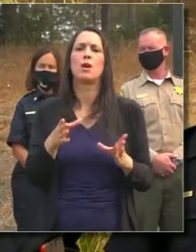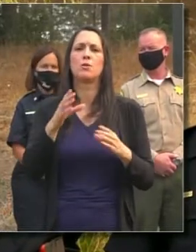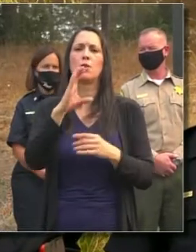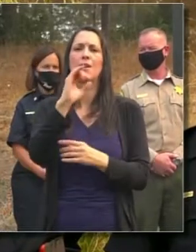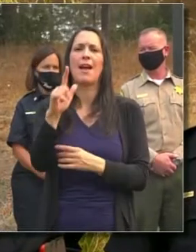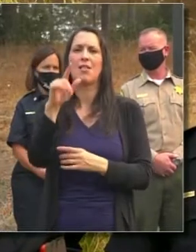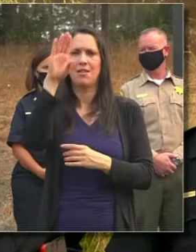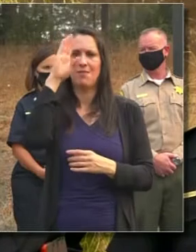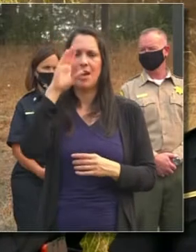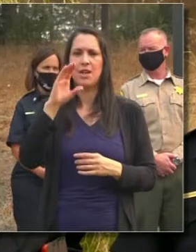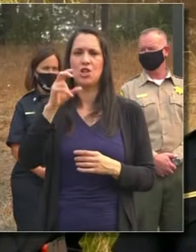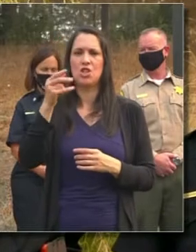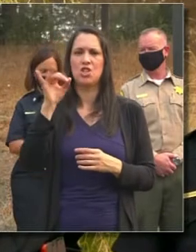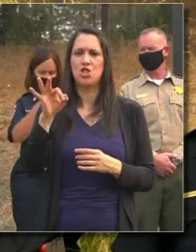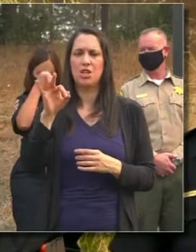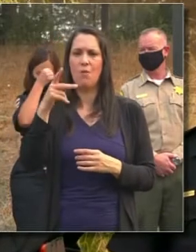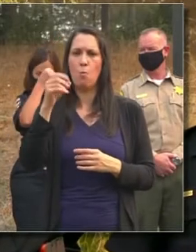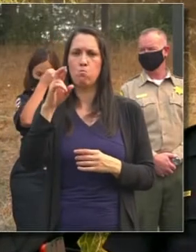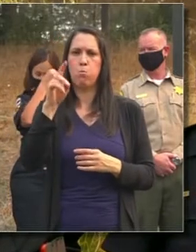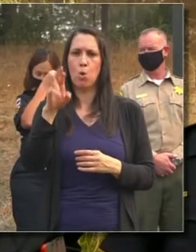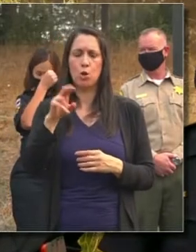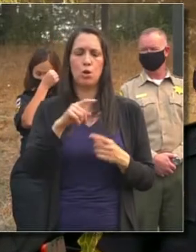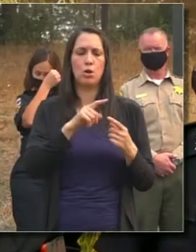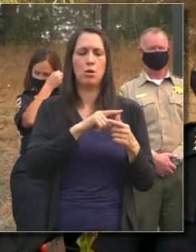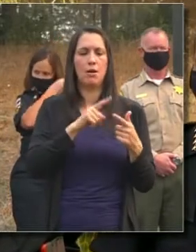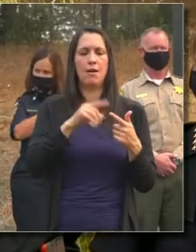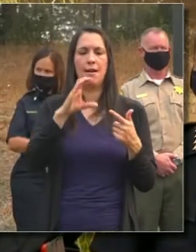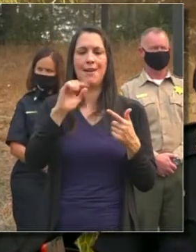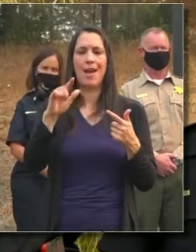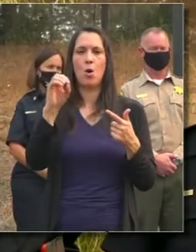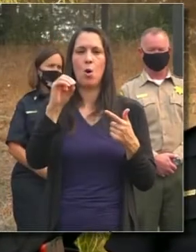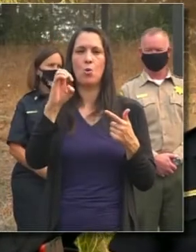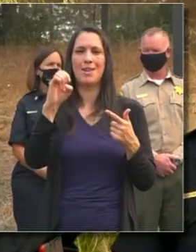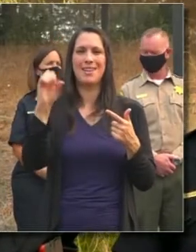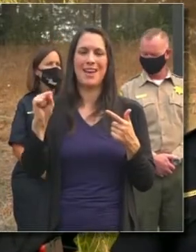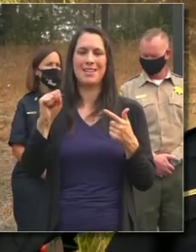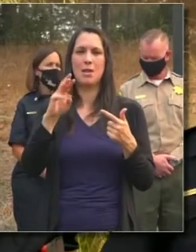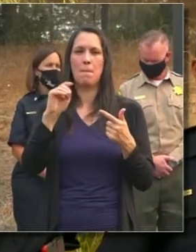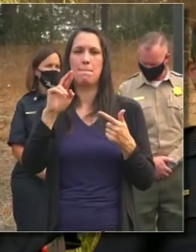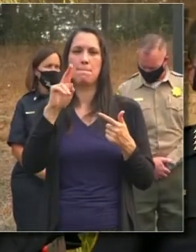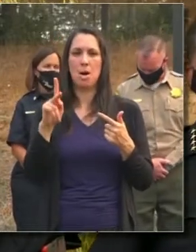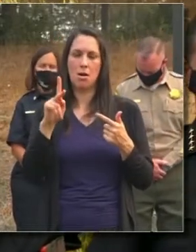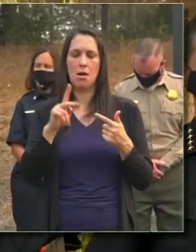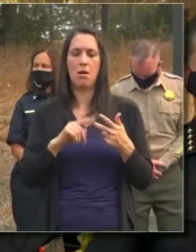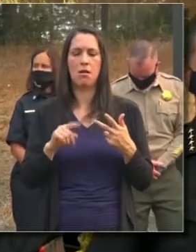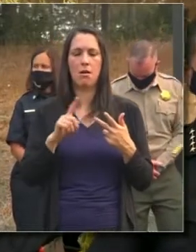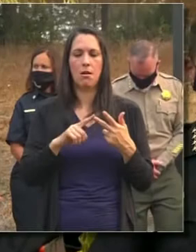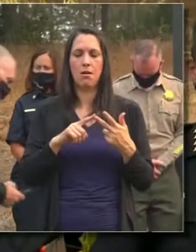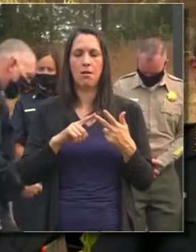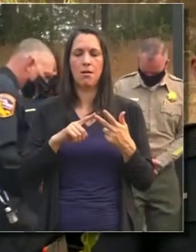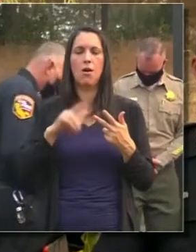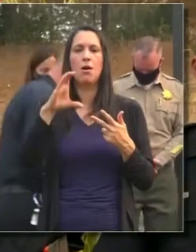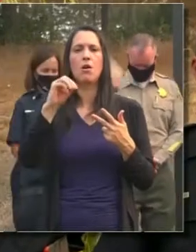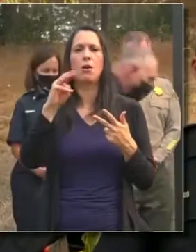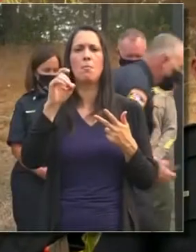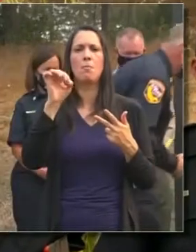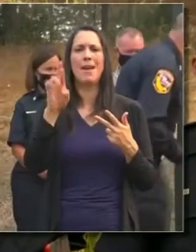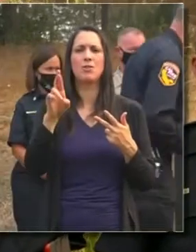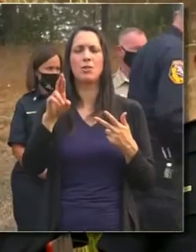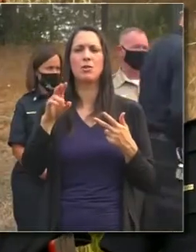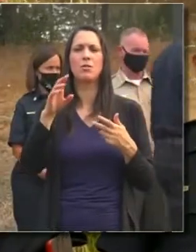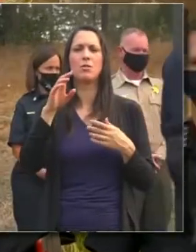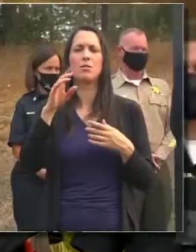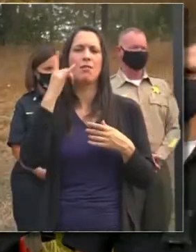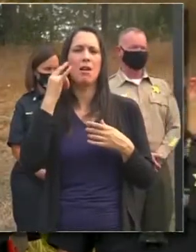el jefe ton por ser director de servicios de emergencia el directo marcucci el comandante de